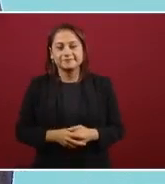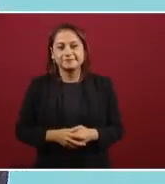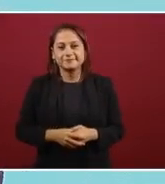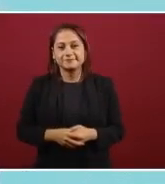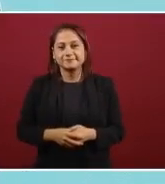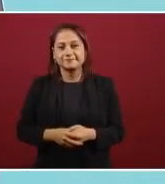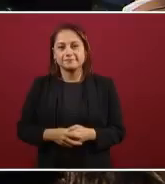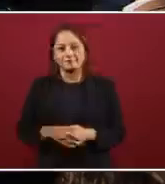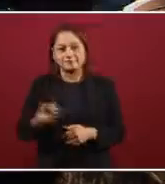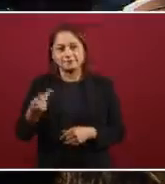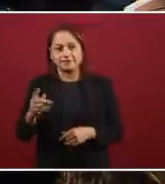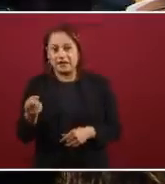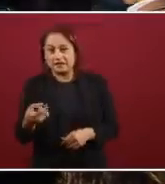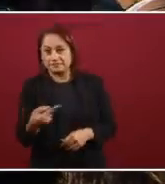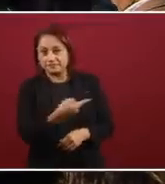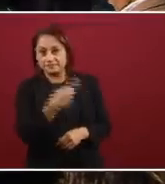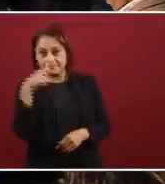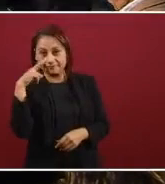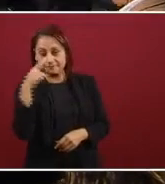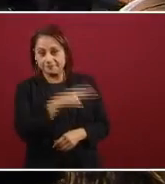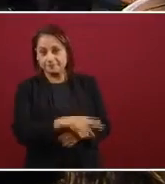Pero así estamos, miren.